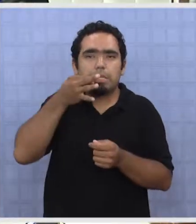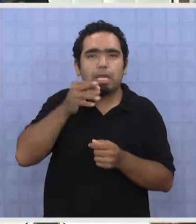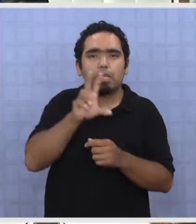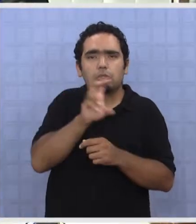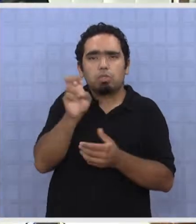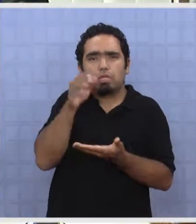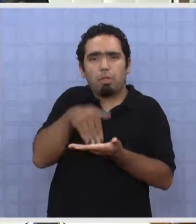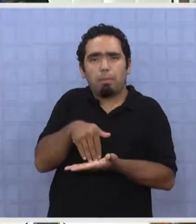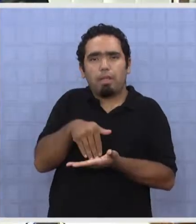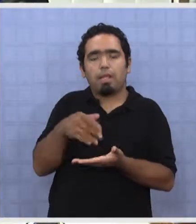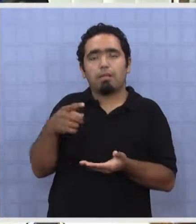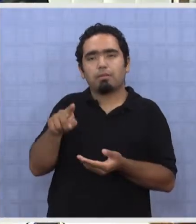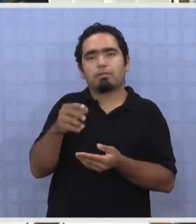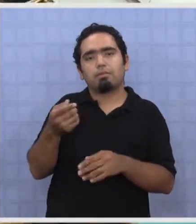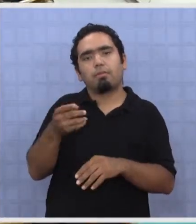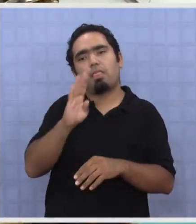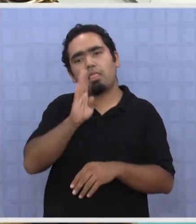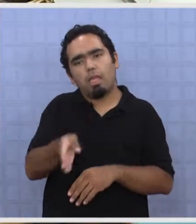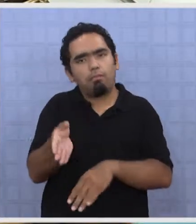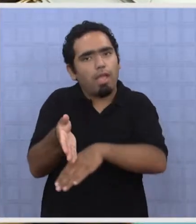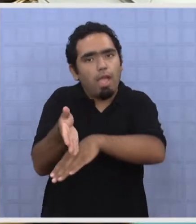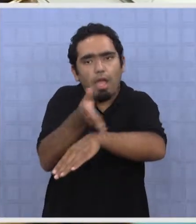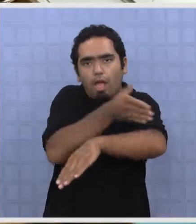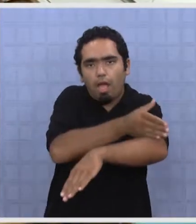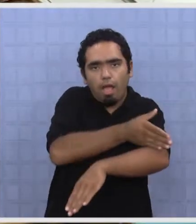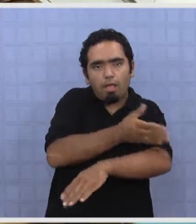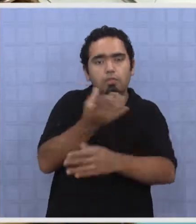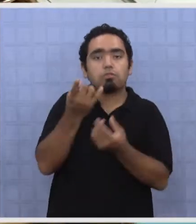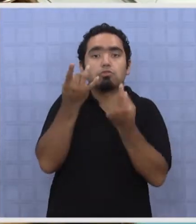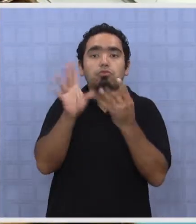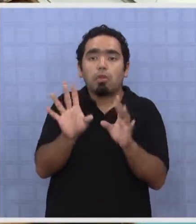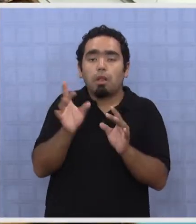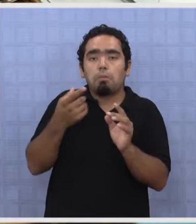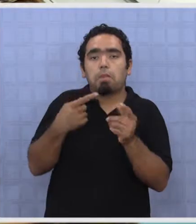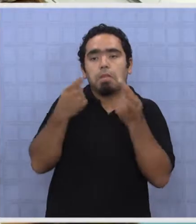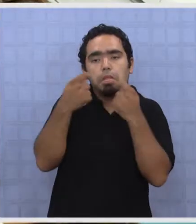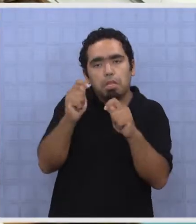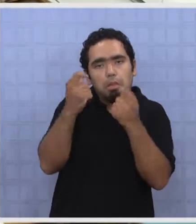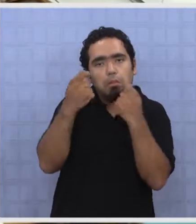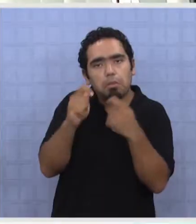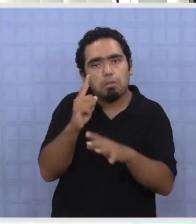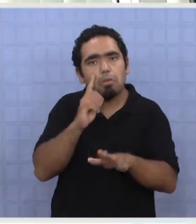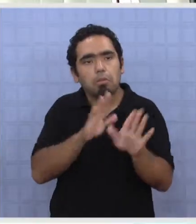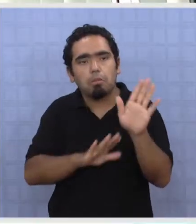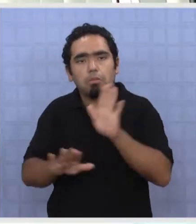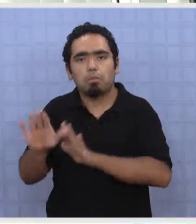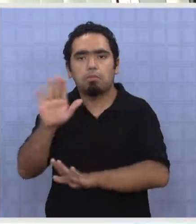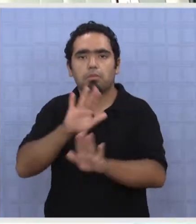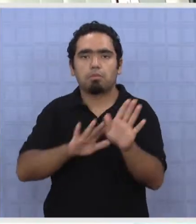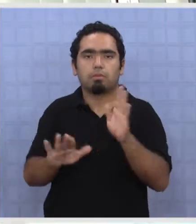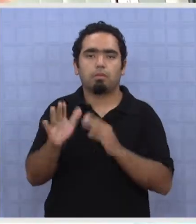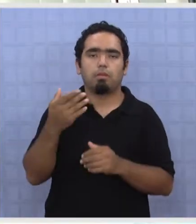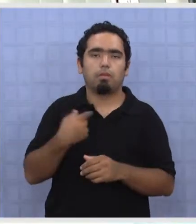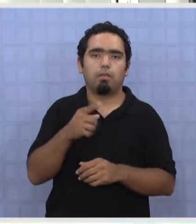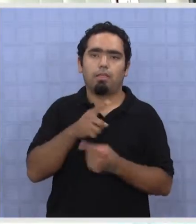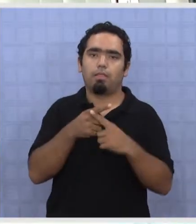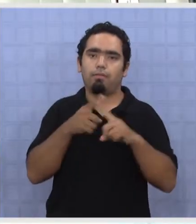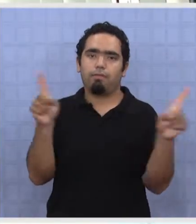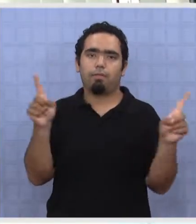ahí vienen. En cambio, ellos debieron haber venido antes, donde solamente tú haces tratamientos preventivos, no tratamientos correctores. Es distinto, o sea,